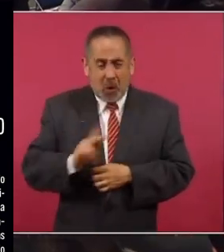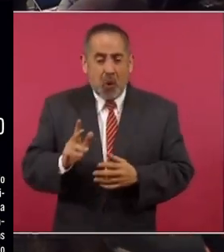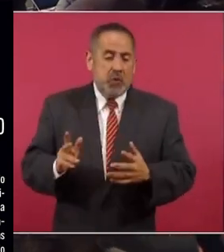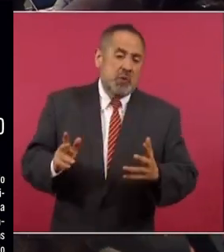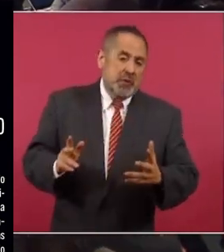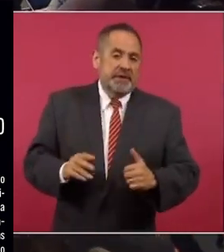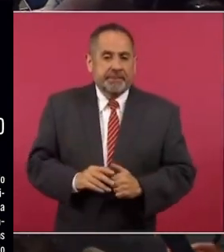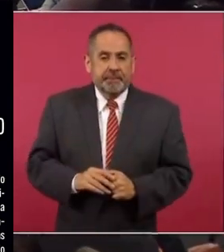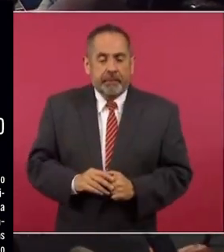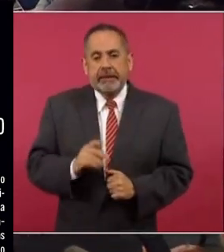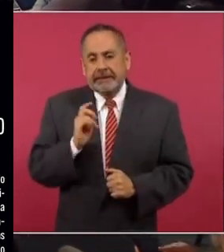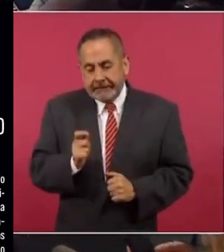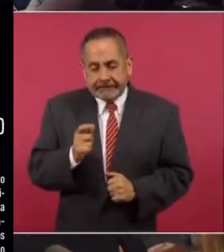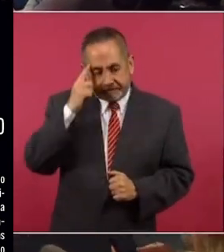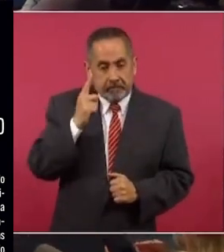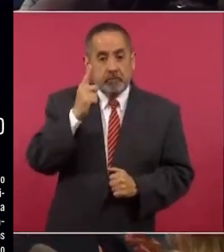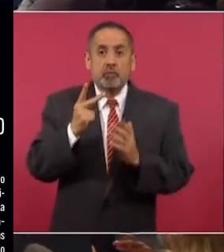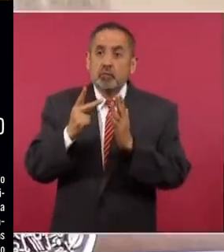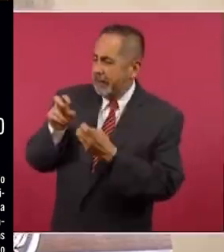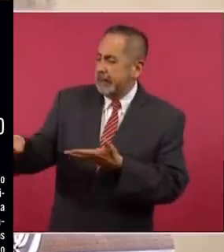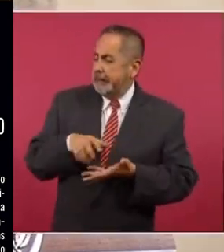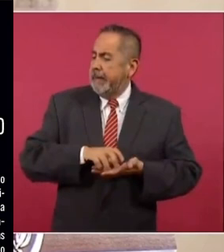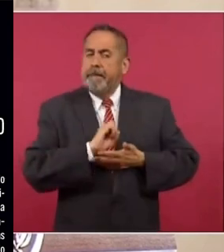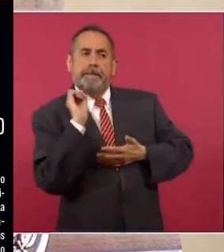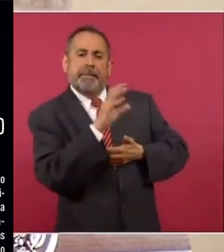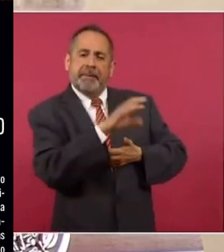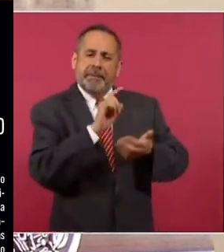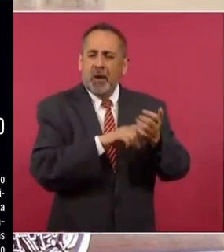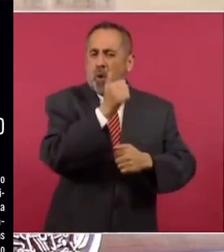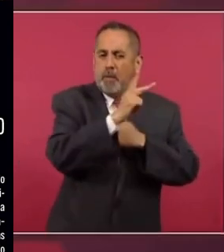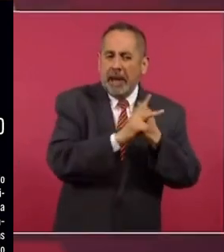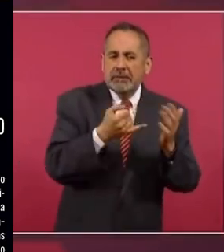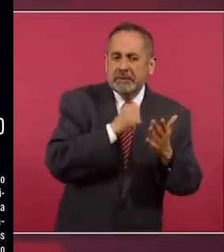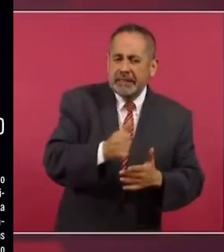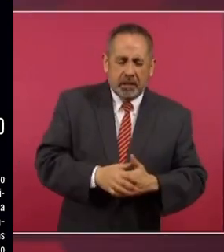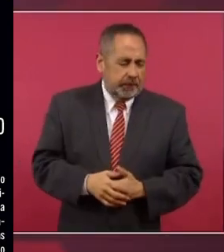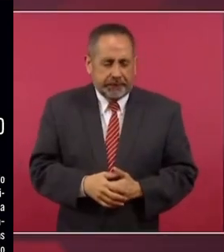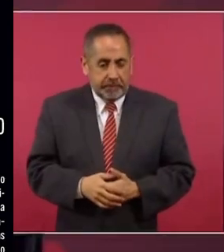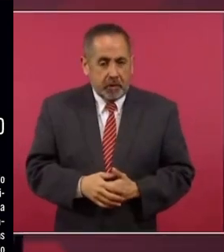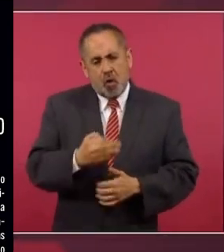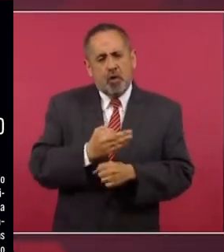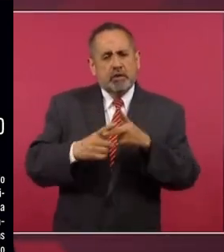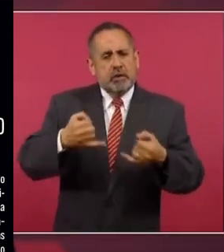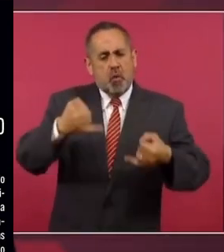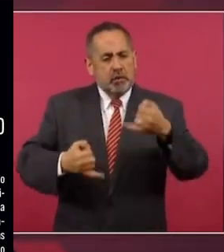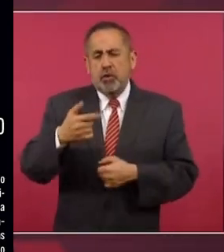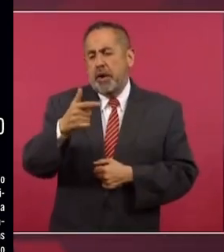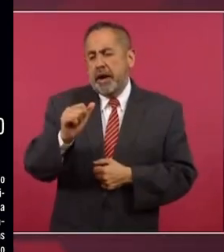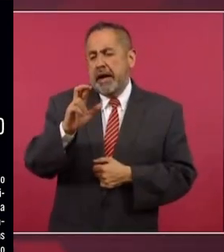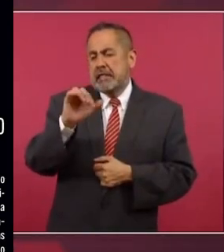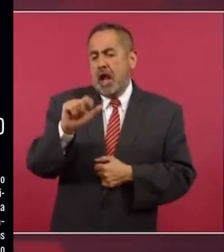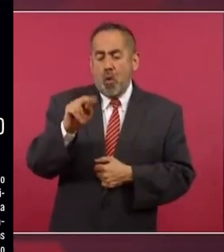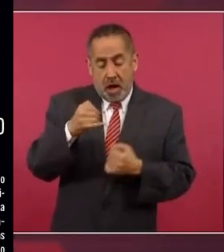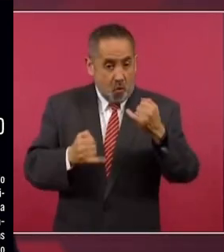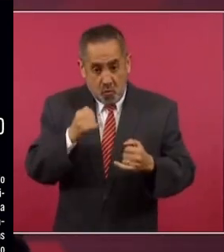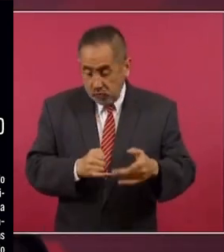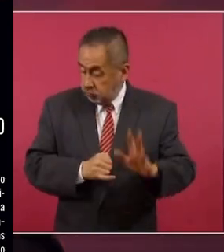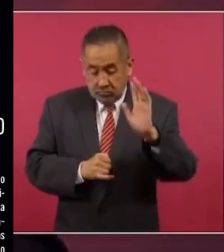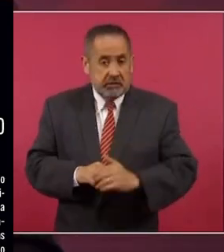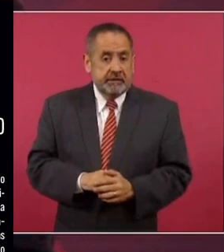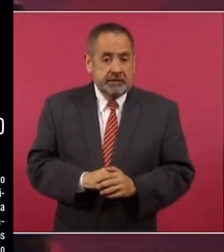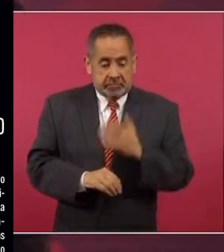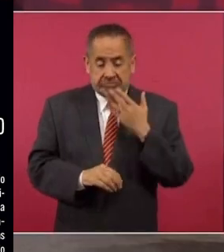lo que importa es que ya no se repitan esos casos Entonces sí hay juicios en el caso de García Luna pues este